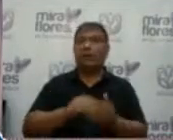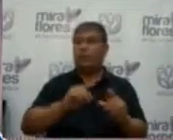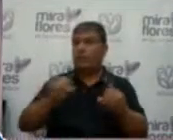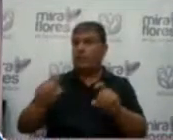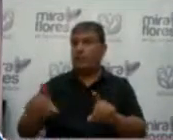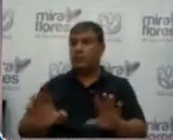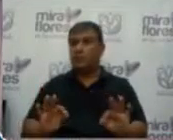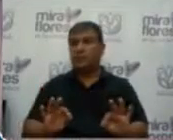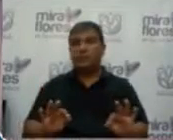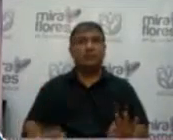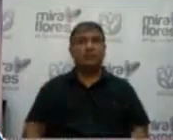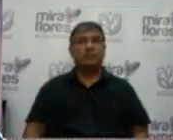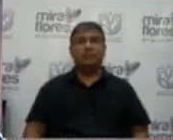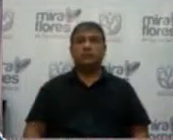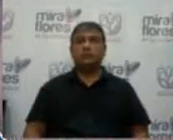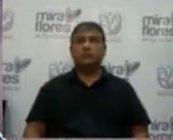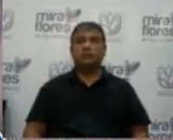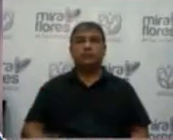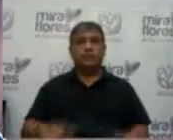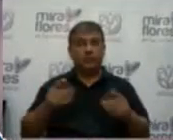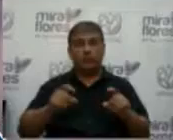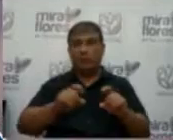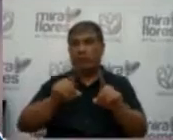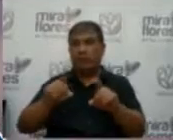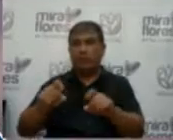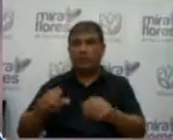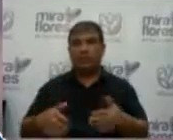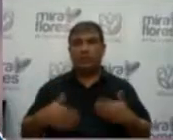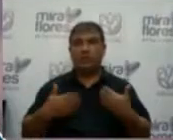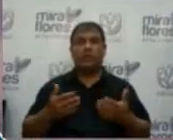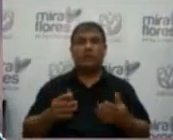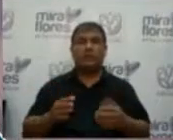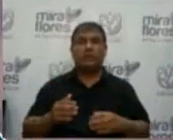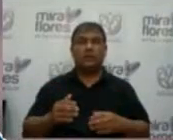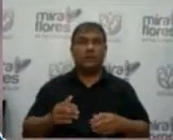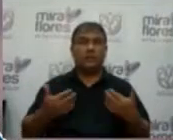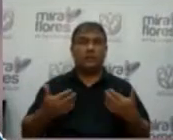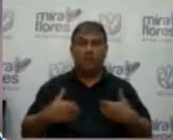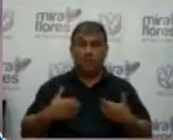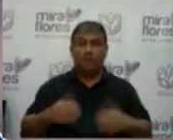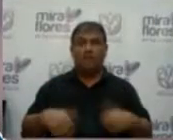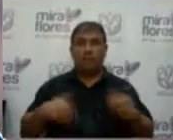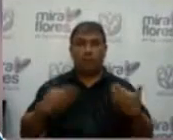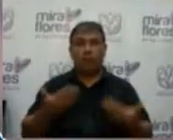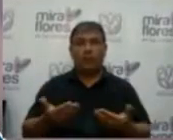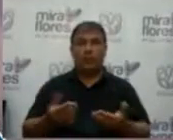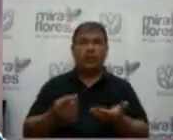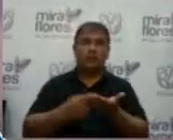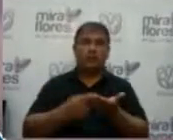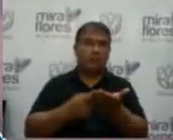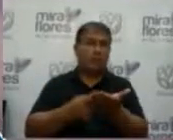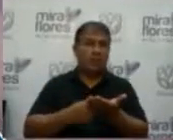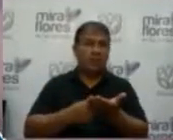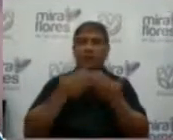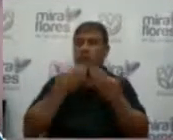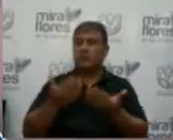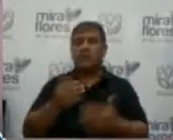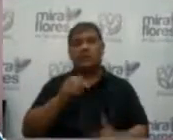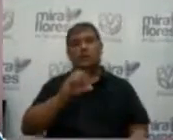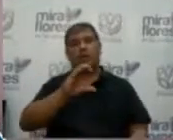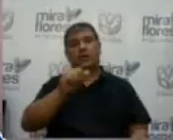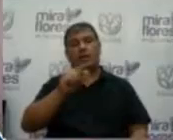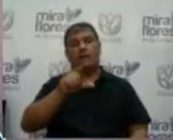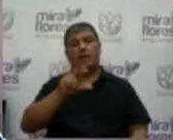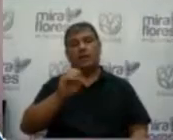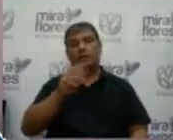pregunta. Si no hay preguntas, entonces estaríamos en capacidad de liberarlo y agradecerle al señor Carlos Llerena